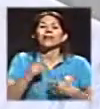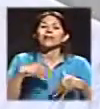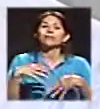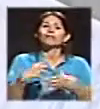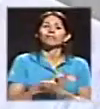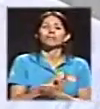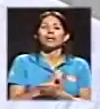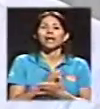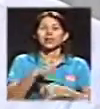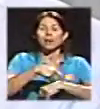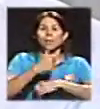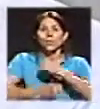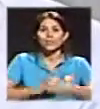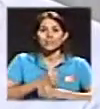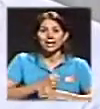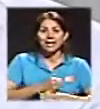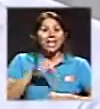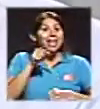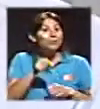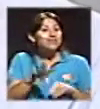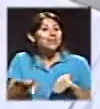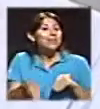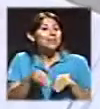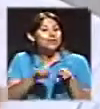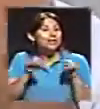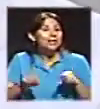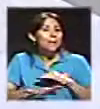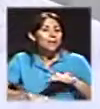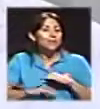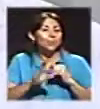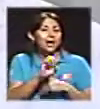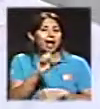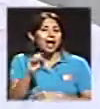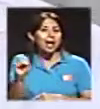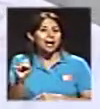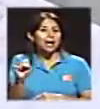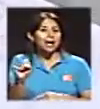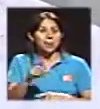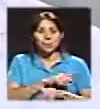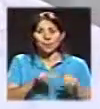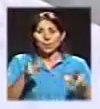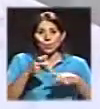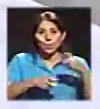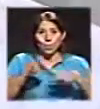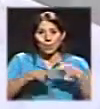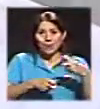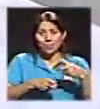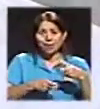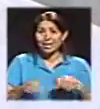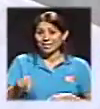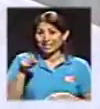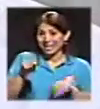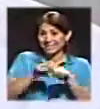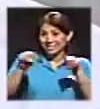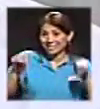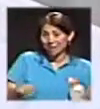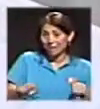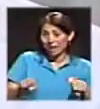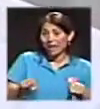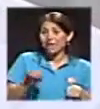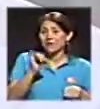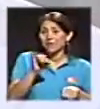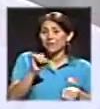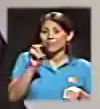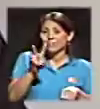básico como es el de la caja del Seguro Social. Pero el problema que tenemos es que este sistema del régimen de invalidez, vejez y muerte